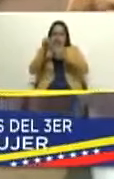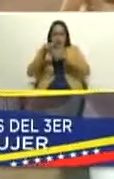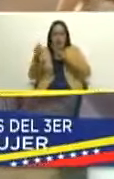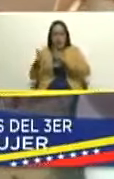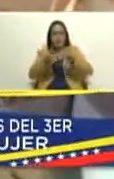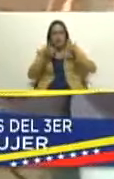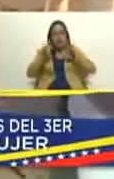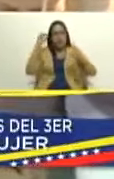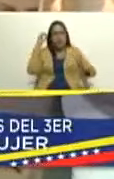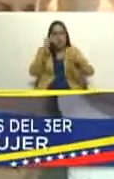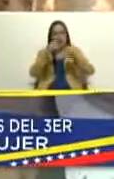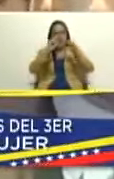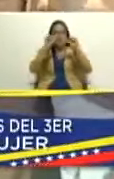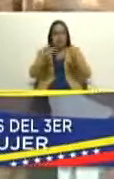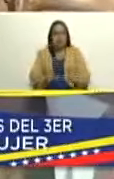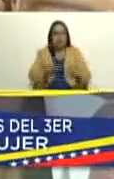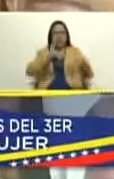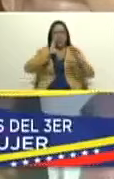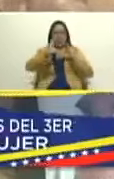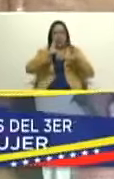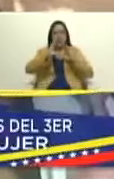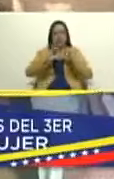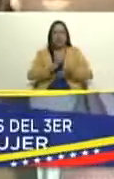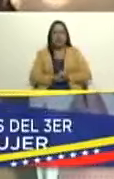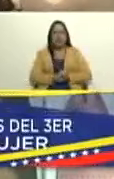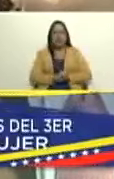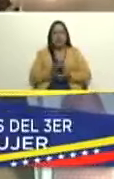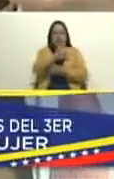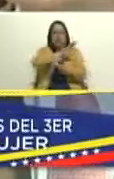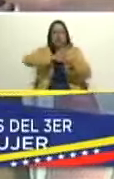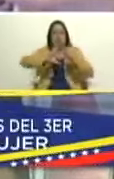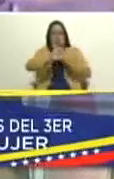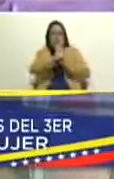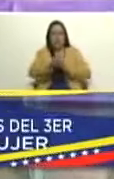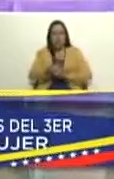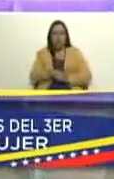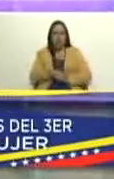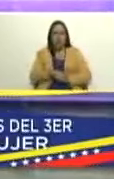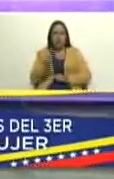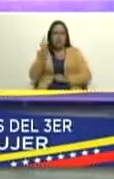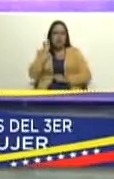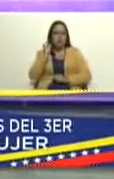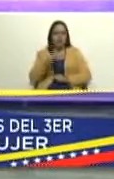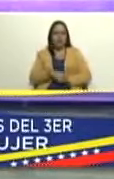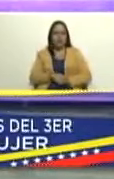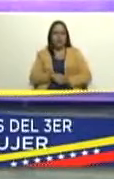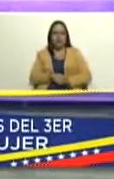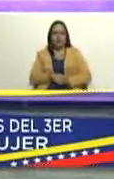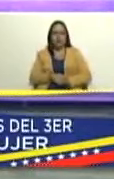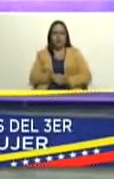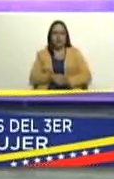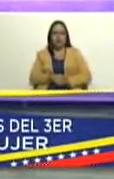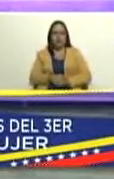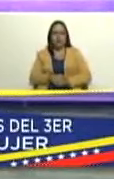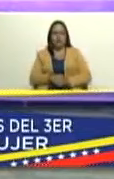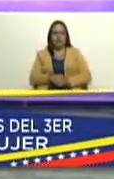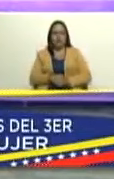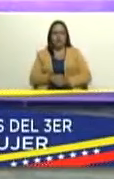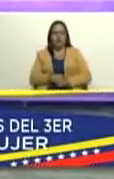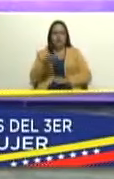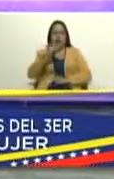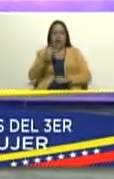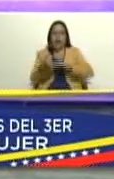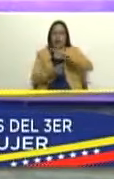vértice, el sistema de comunicación y cultura de la mujer. Hay unos